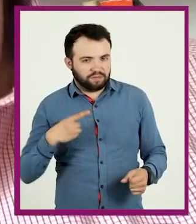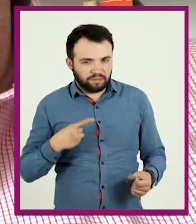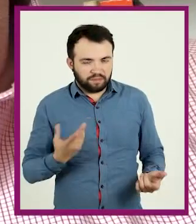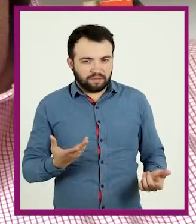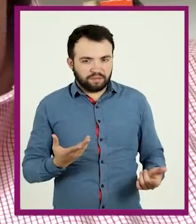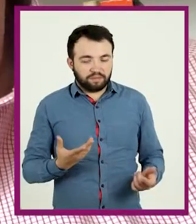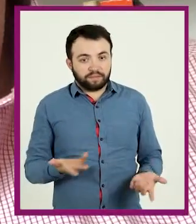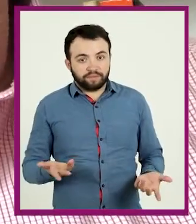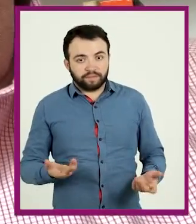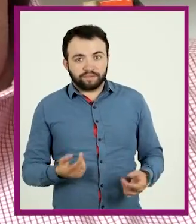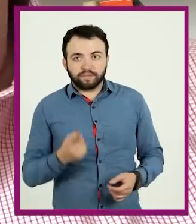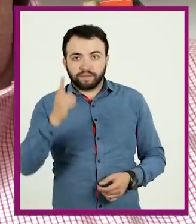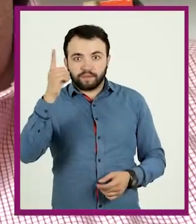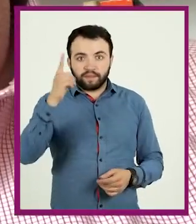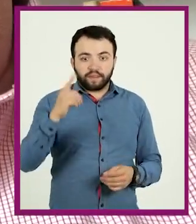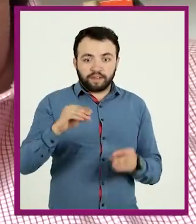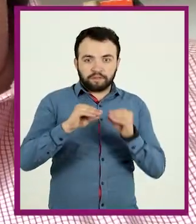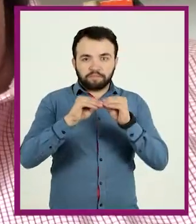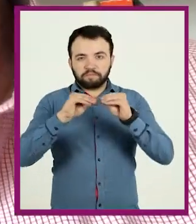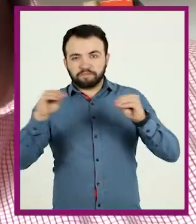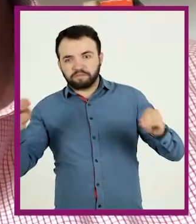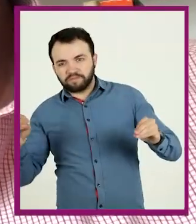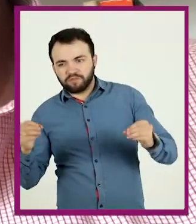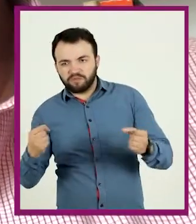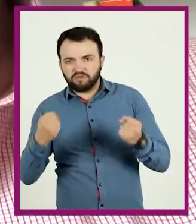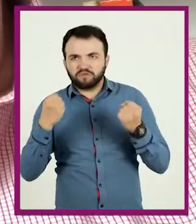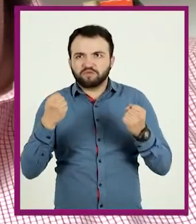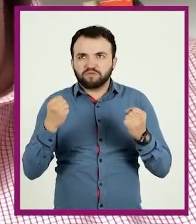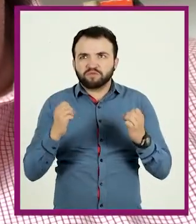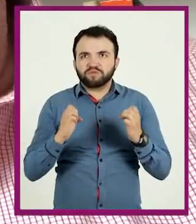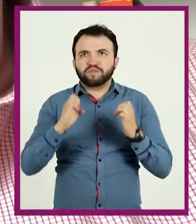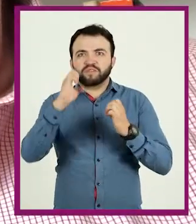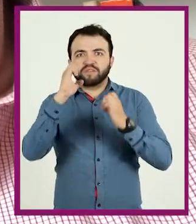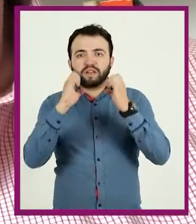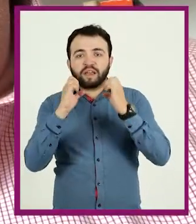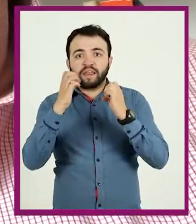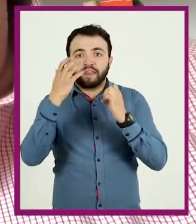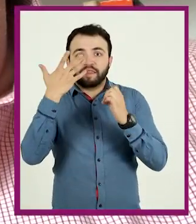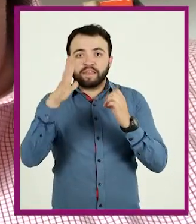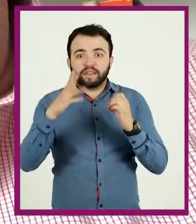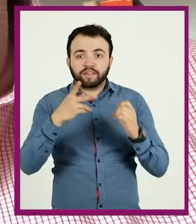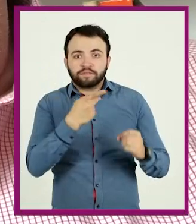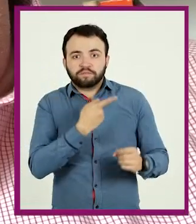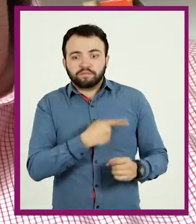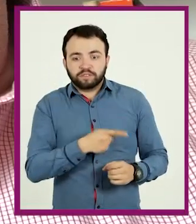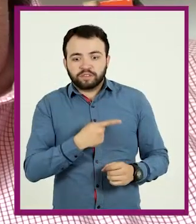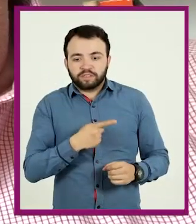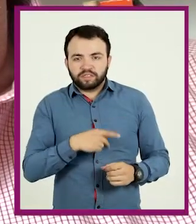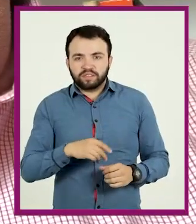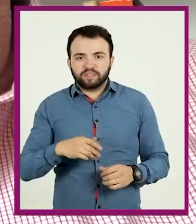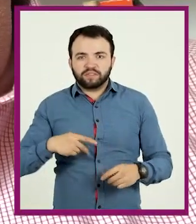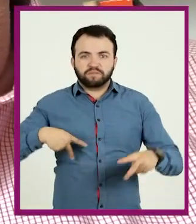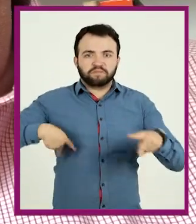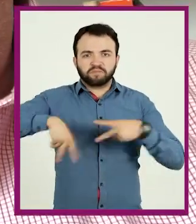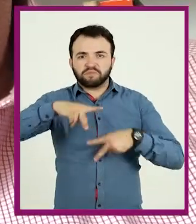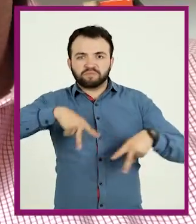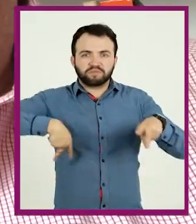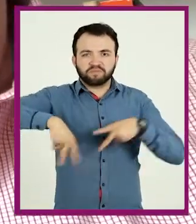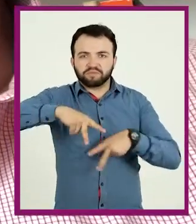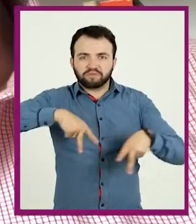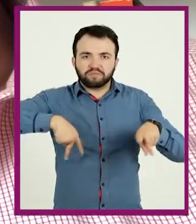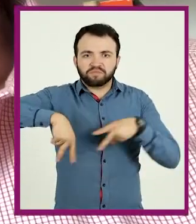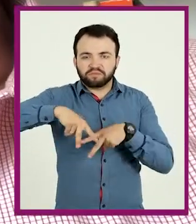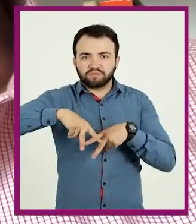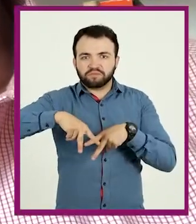desiertos, blancos y duros como el mármol. Unas 10 personas pateaban el suelo en el ángulo de un sendero